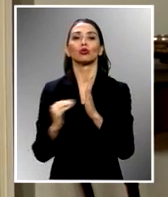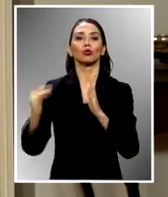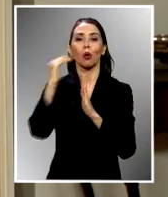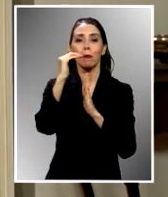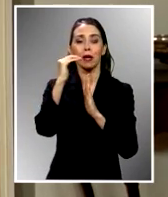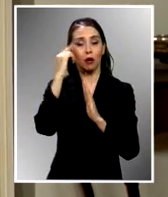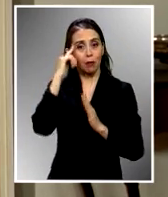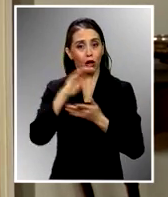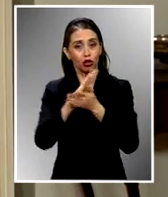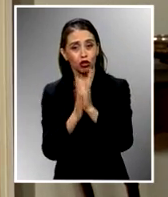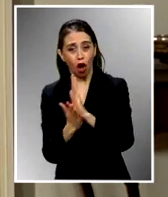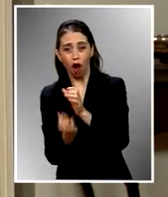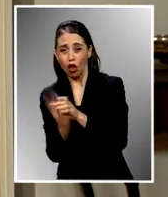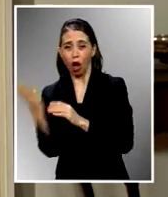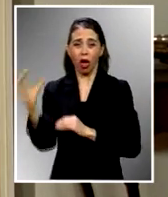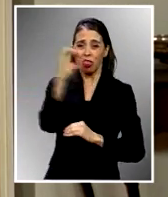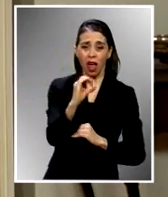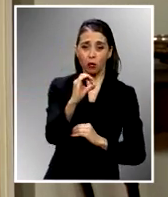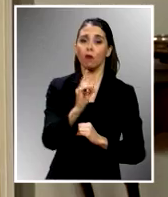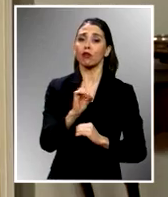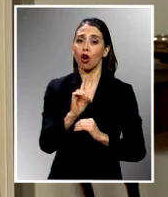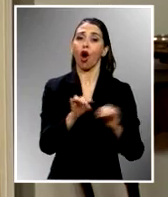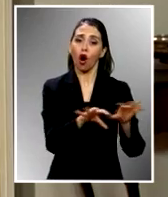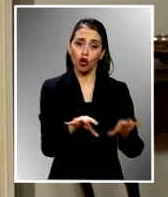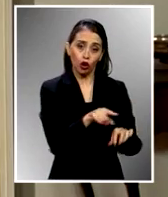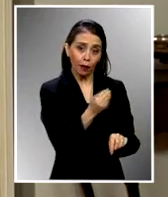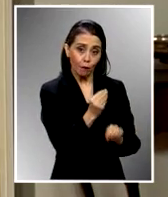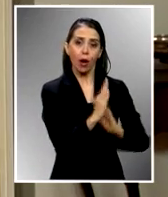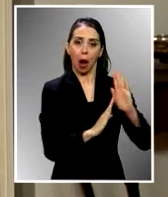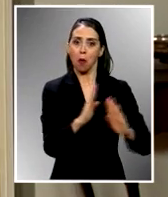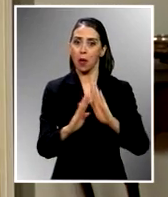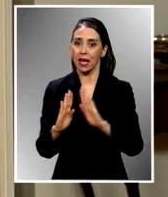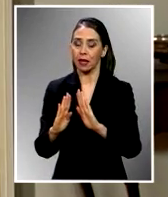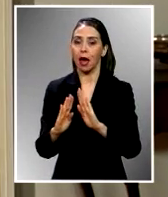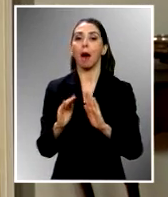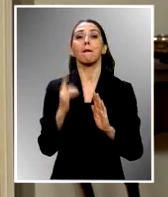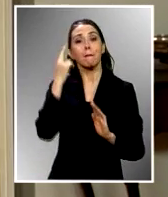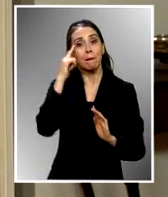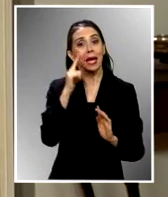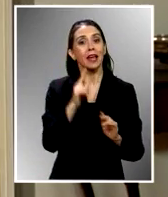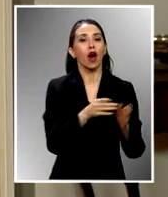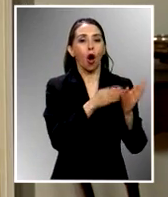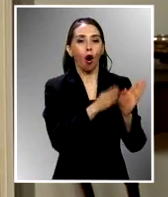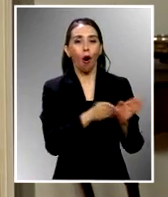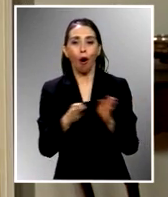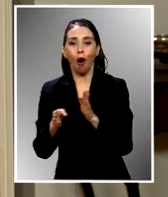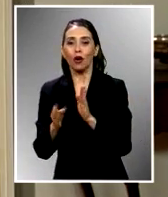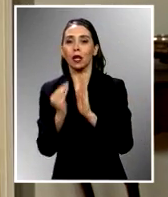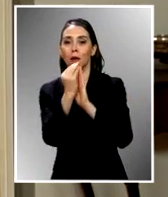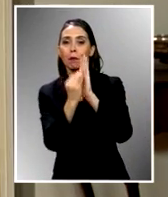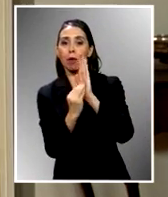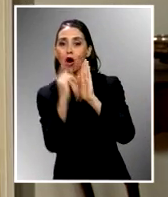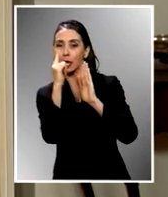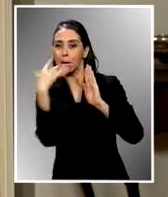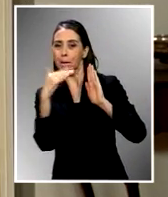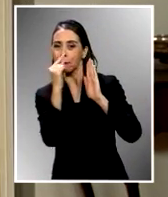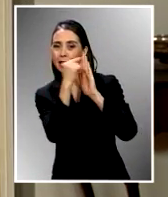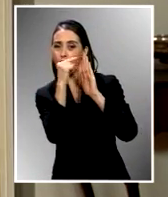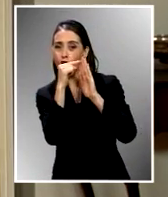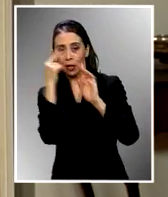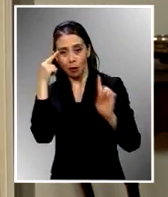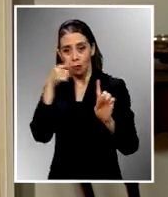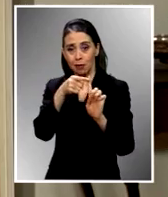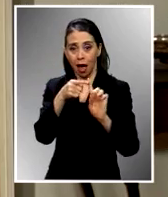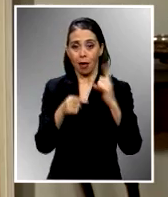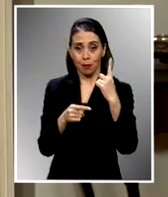trata de hacerlo todo de nuevo Hay cosas buenas que cuidar lo que hay que hacer es ordenar y poner las prioridades donde tienen que estar en la